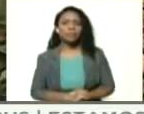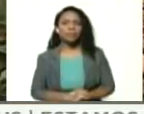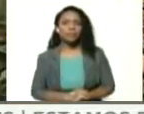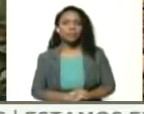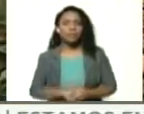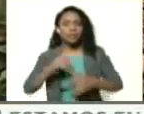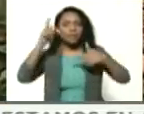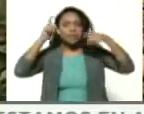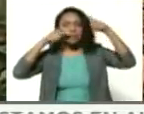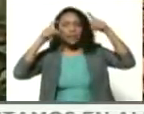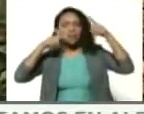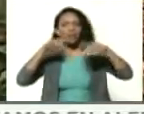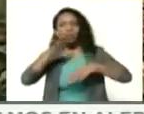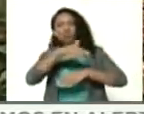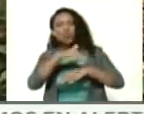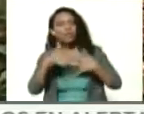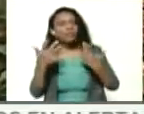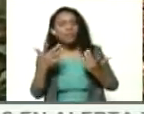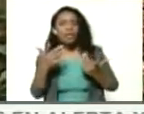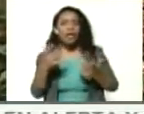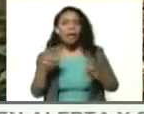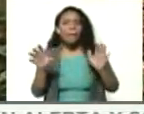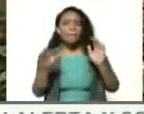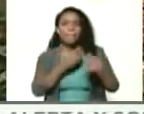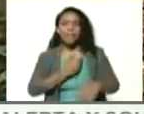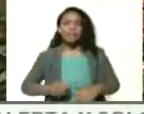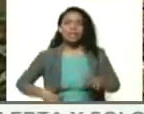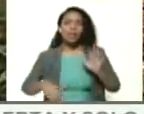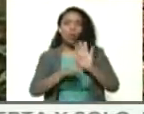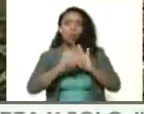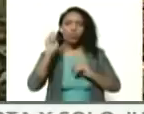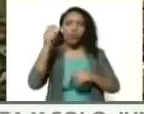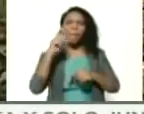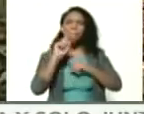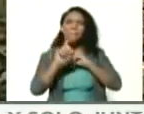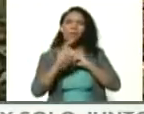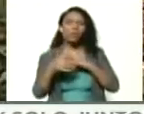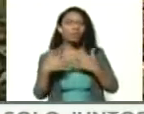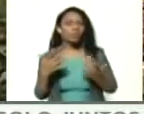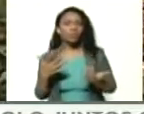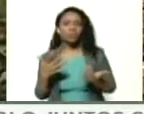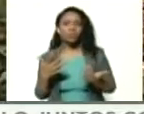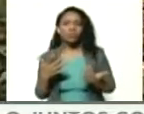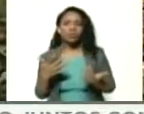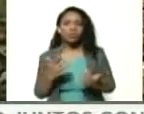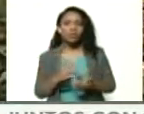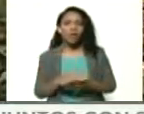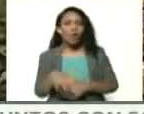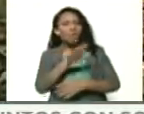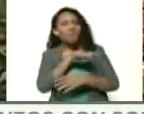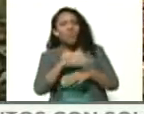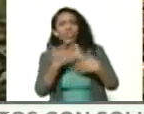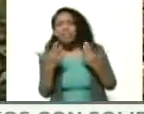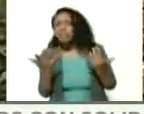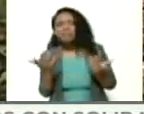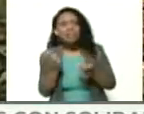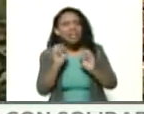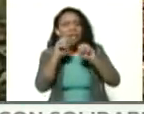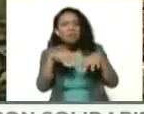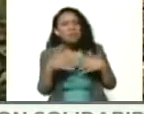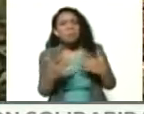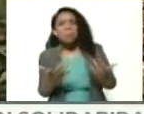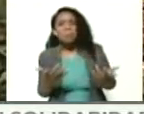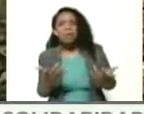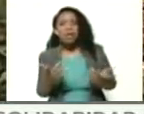Hugo Chávez, presidente constitucional, nos preguntábamos dónde está. Y